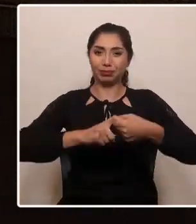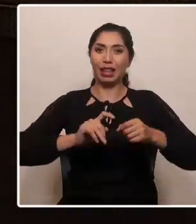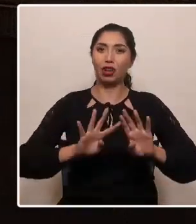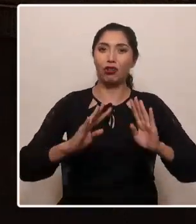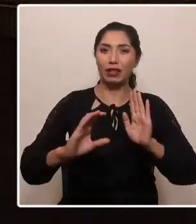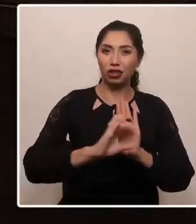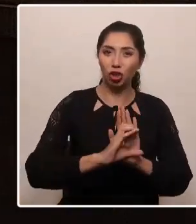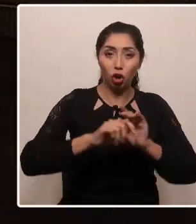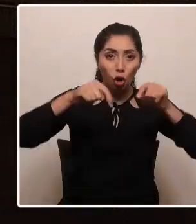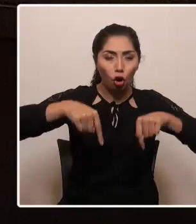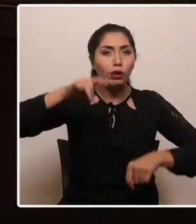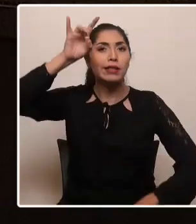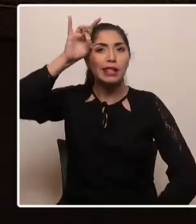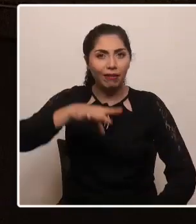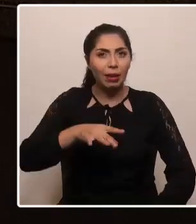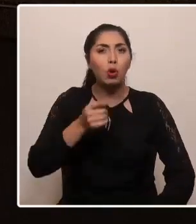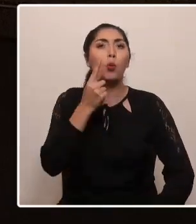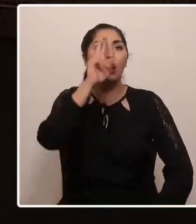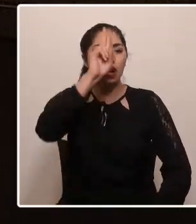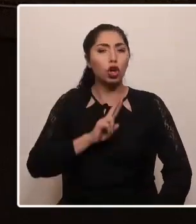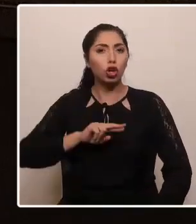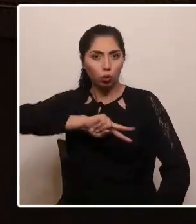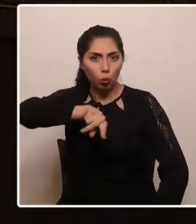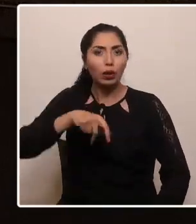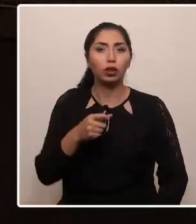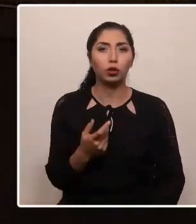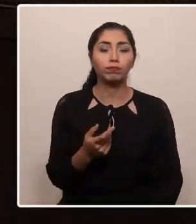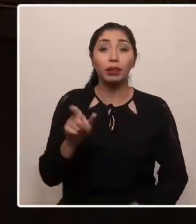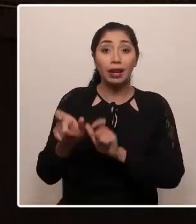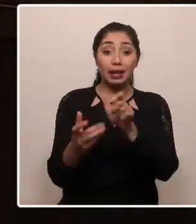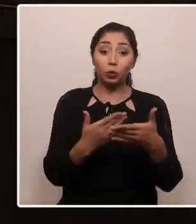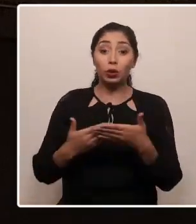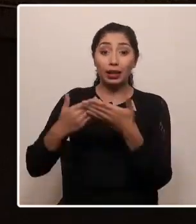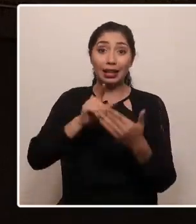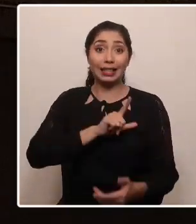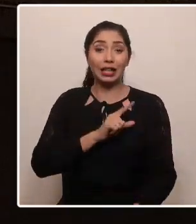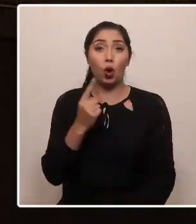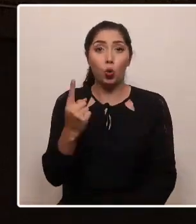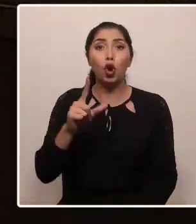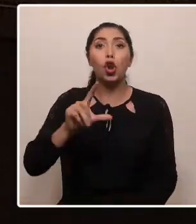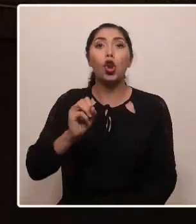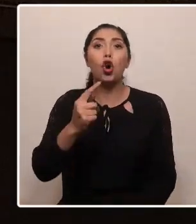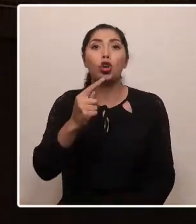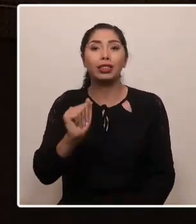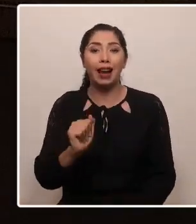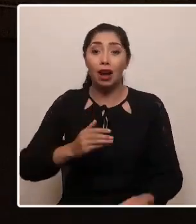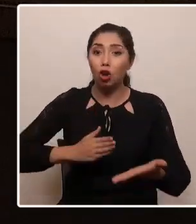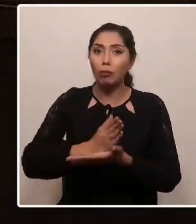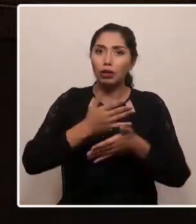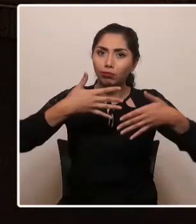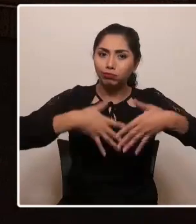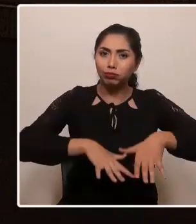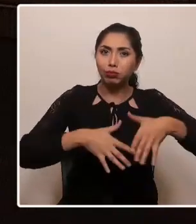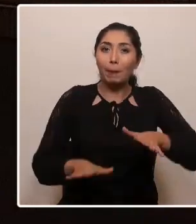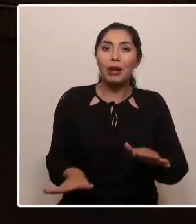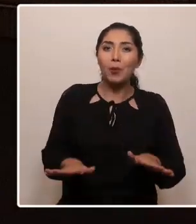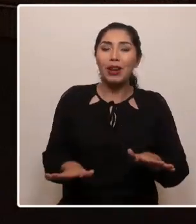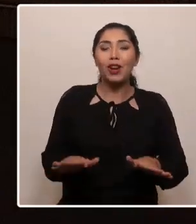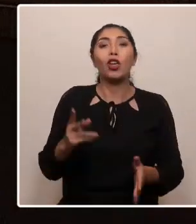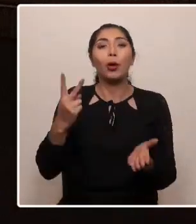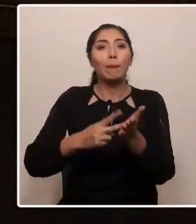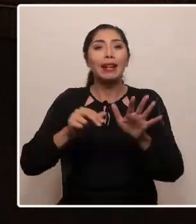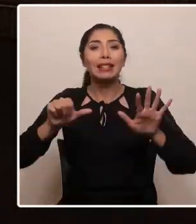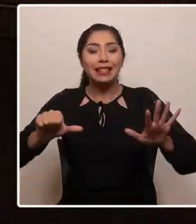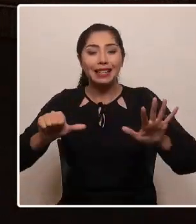hoy sabemos cuál es nuestro rol histórico. Los estudiantes del Liceo Unido de Lota que comenzaron la Revolución Pingüina el año 2006. Los universitarios que